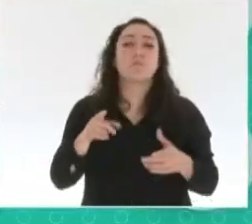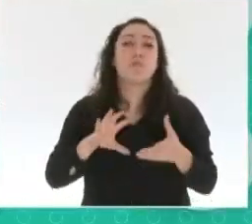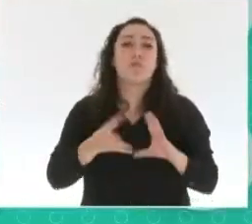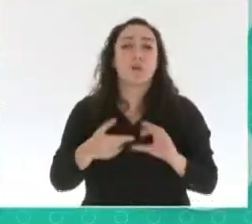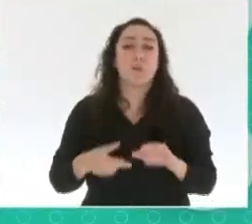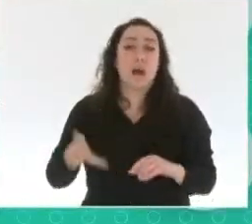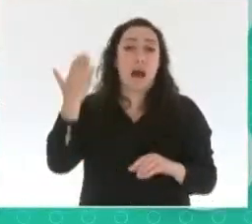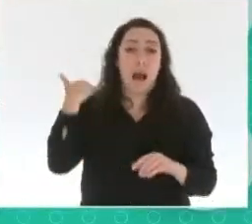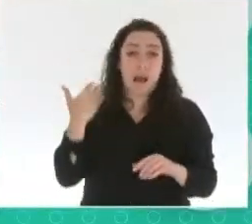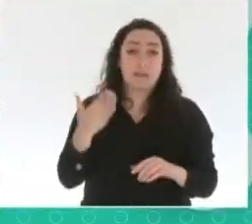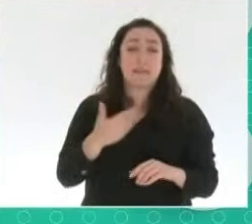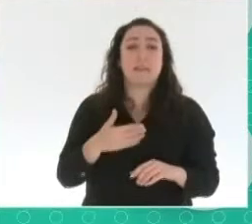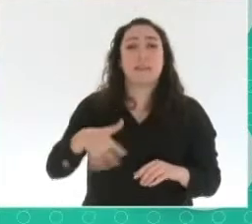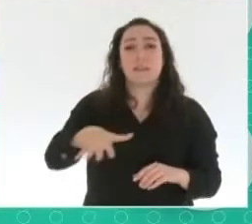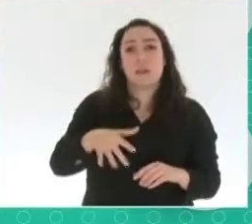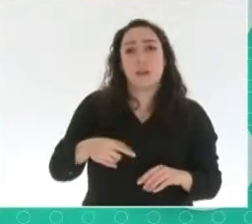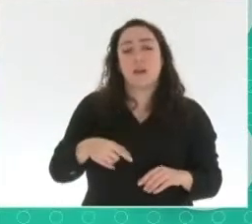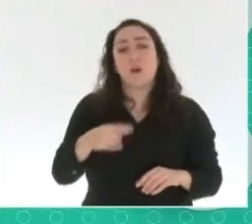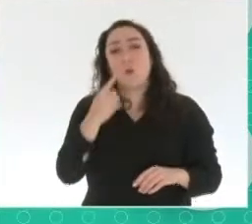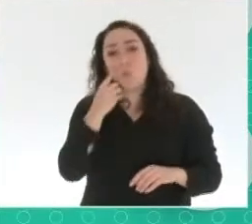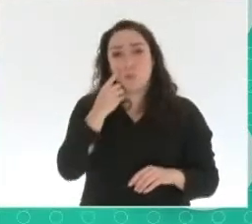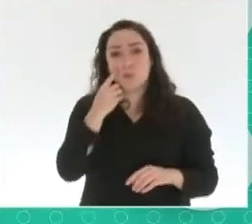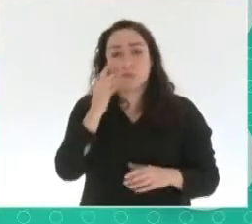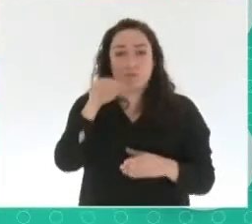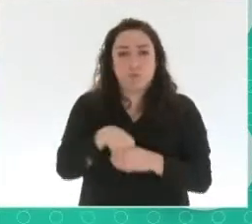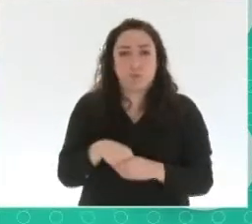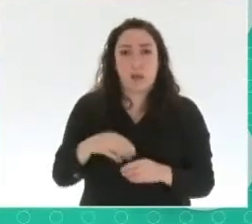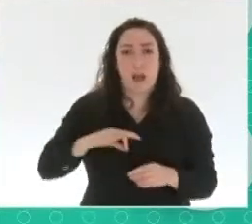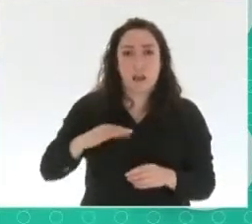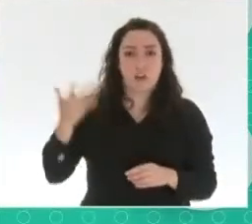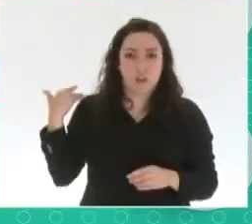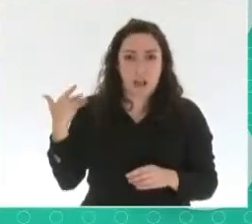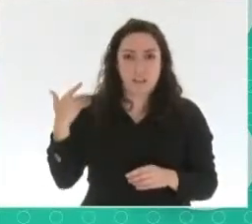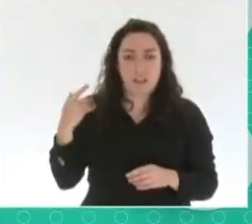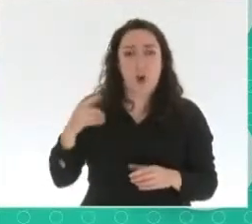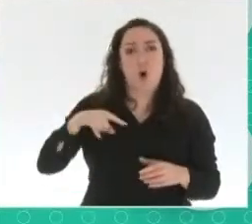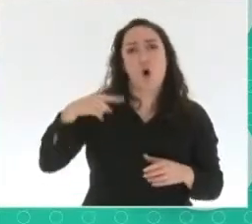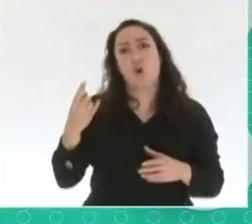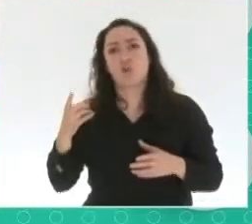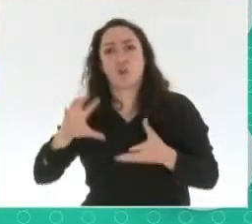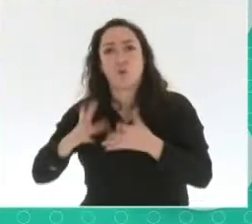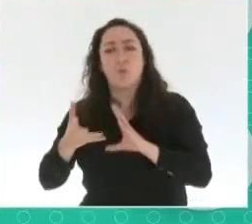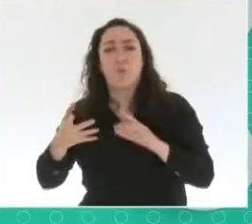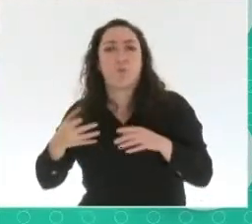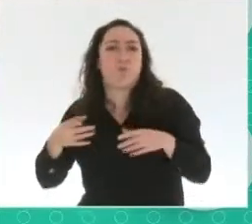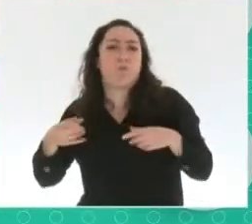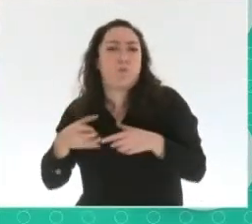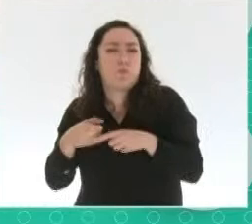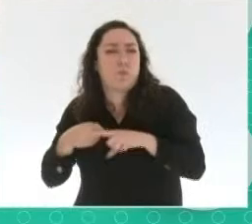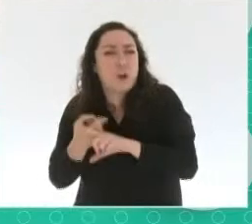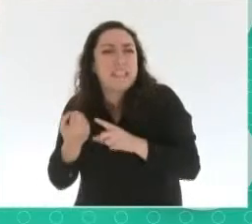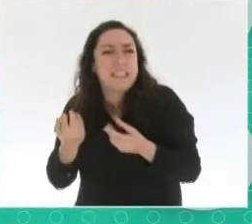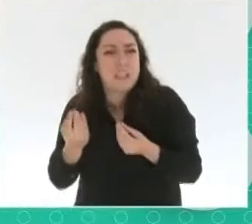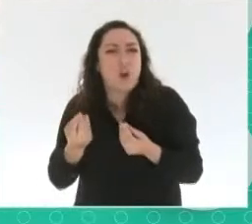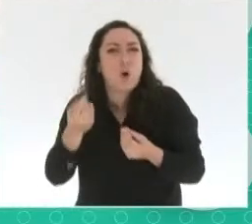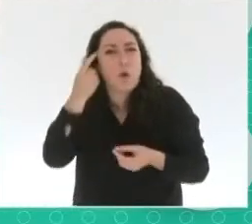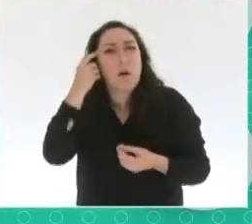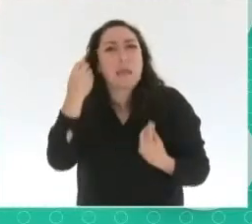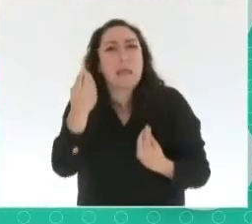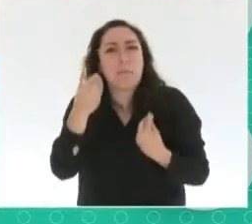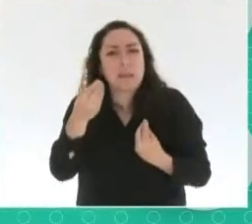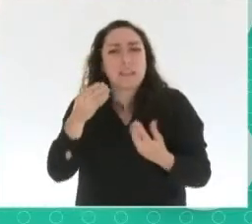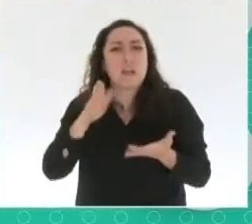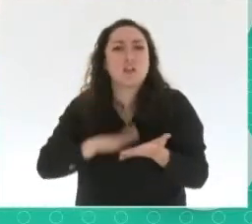de la gestión comunal oficialista hace algunos años y hoy es candidato por otra fuerza política quería saber qué pensaba sobre